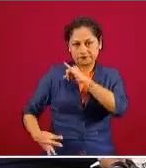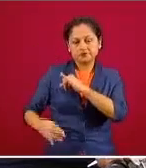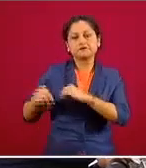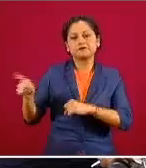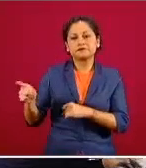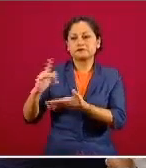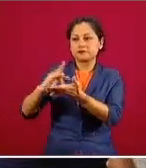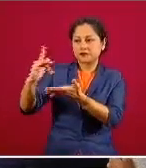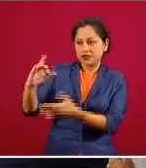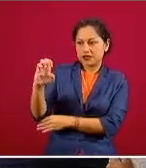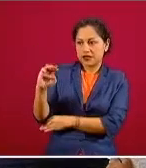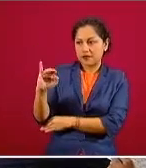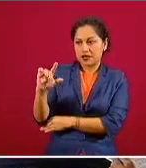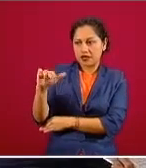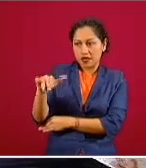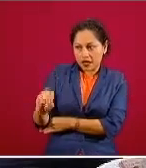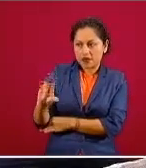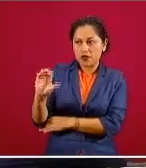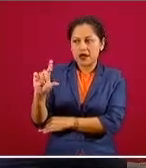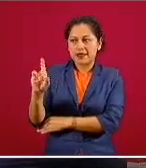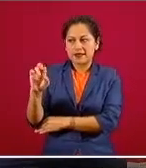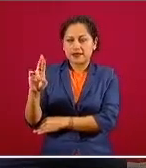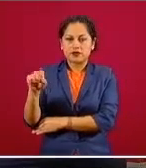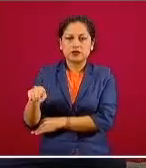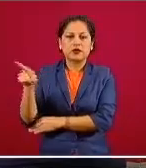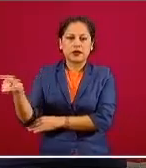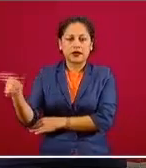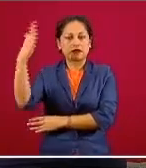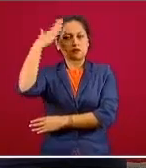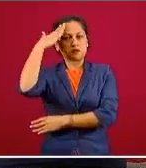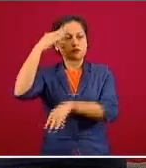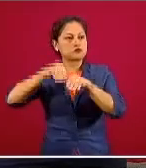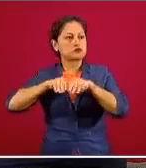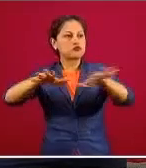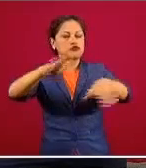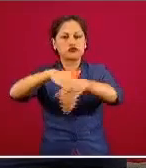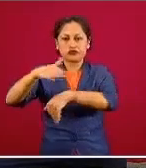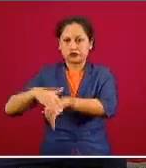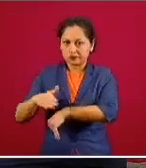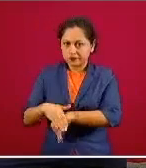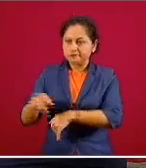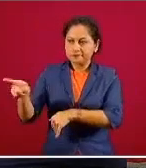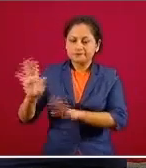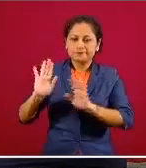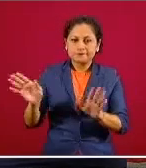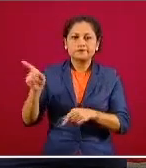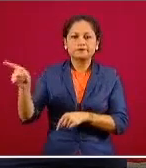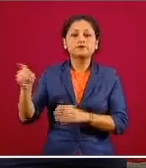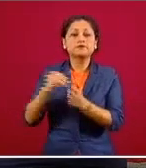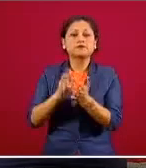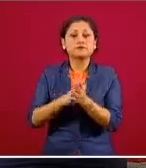Calderón, líder de la Estrategia Digital Nacional, que lo elaboró, es el mapa técnico que nos